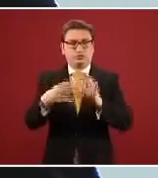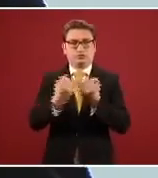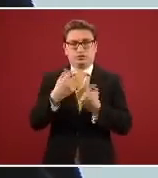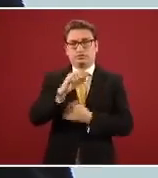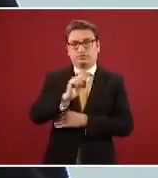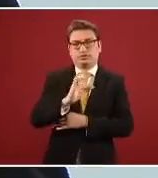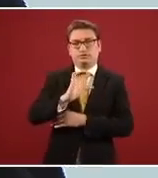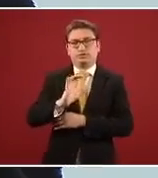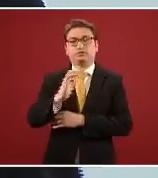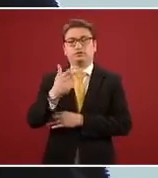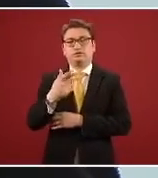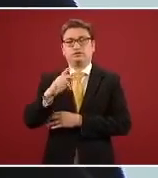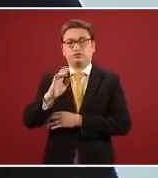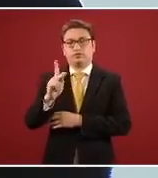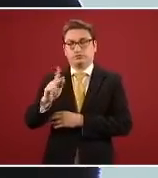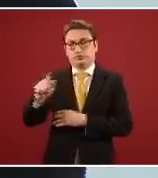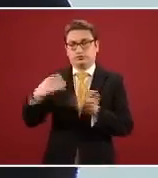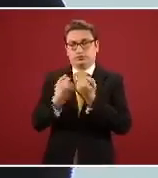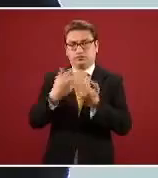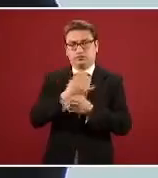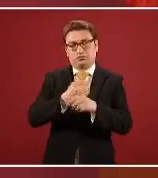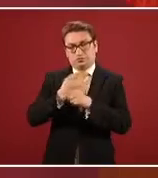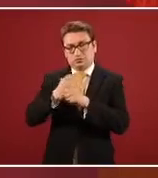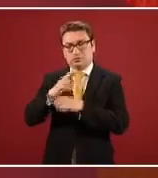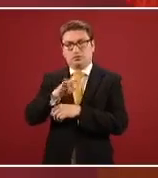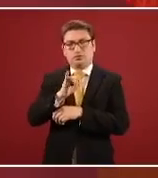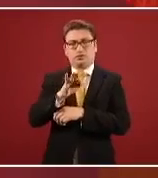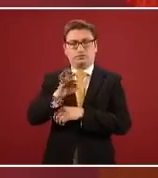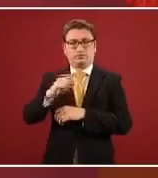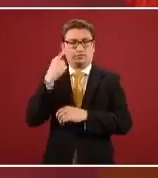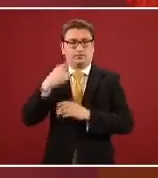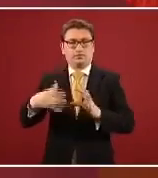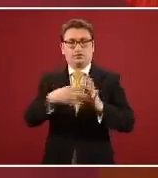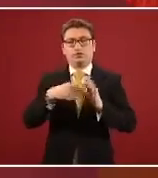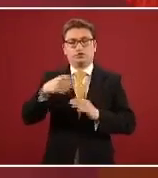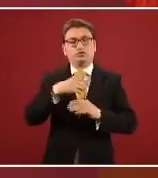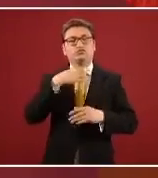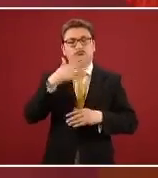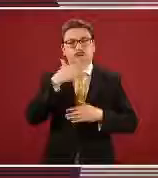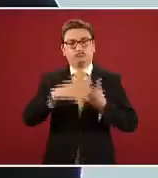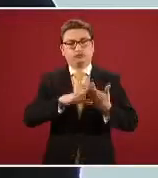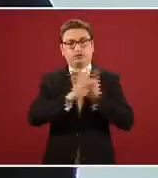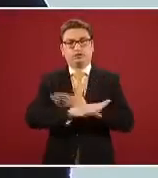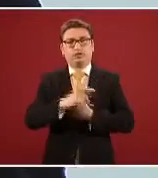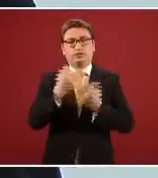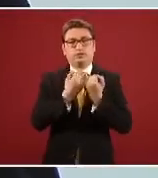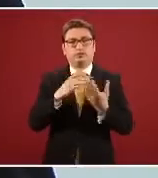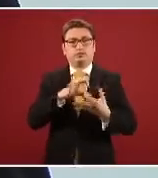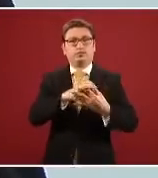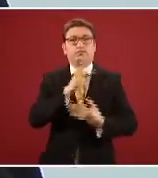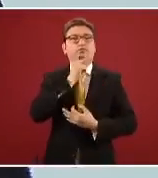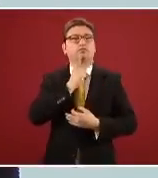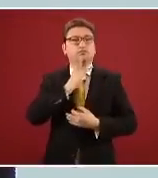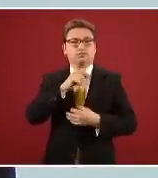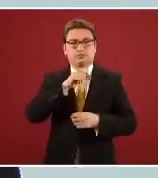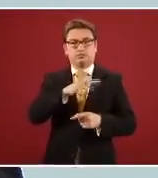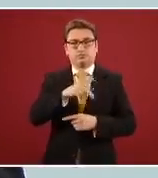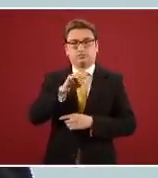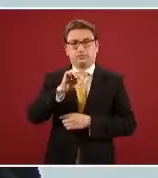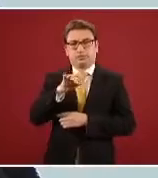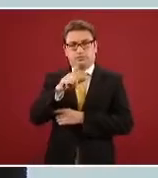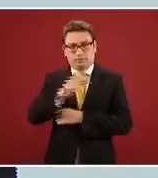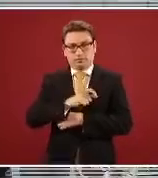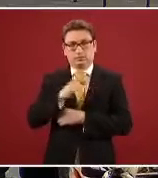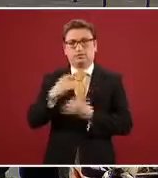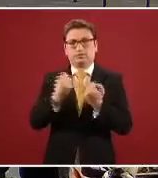por conducto de la Unidad de Inteligencia Financiera en el tema del combate a la corrupción vinculado con petróleos mexicanos, particularmente con la administración del